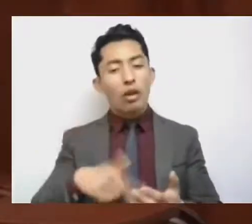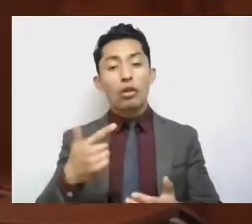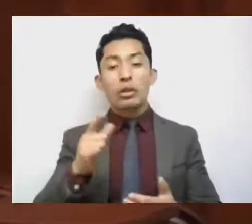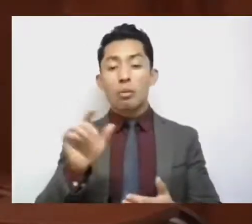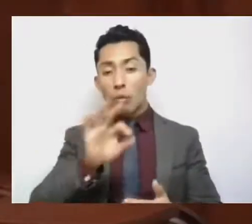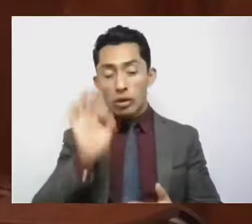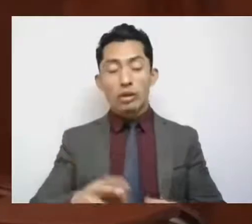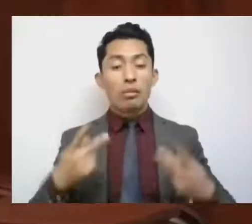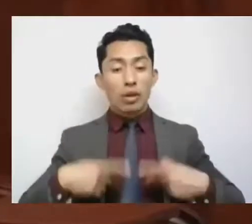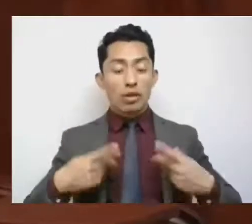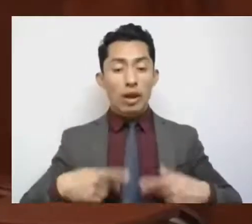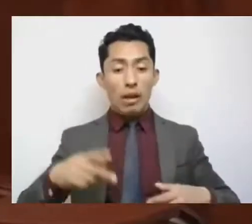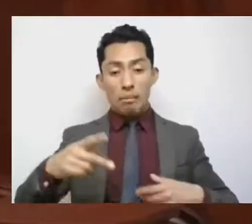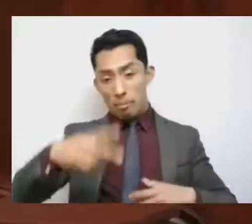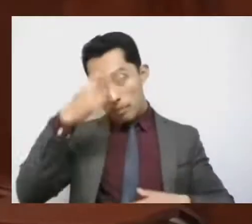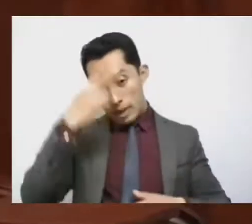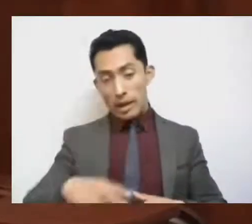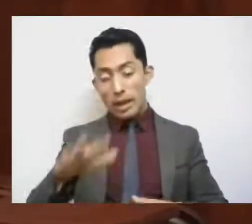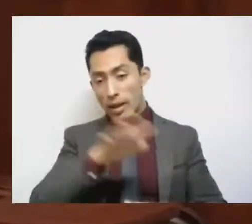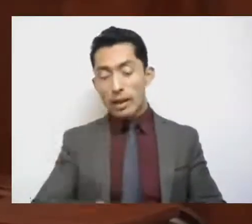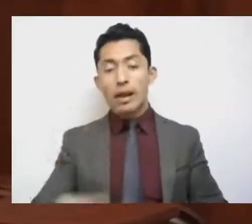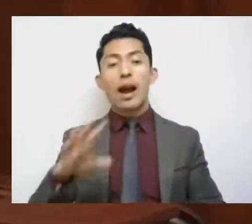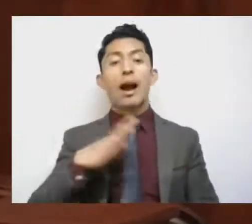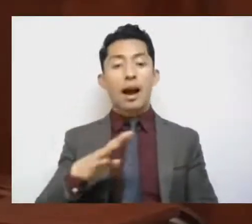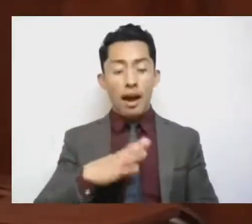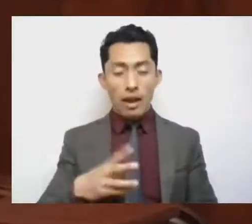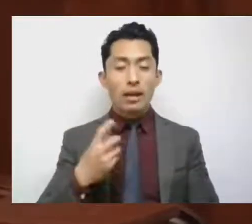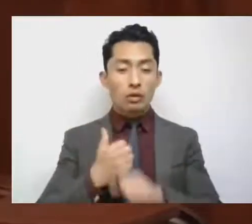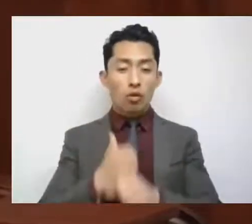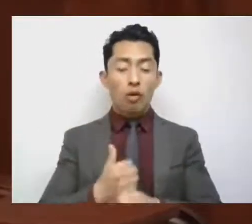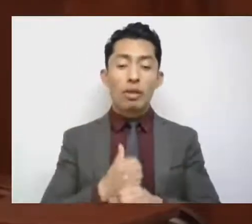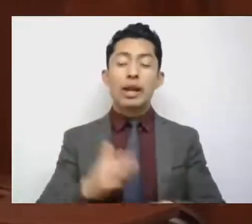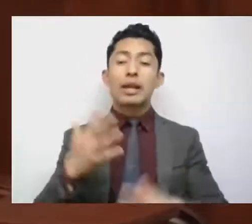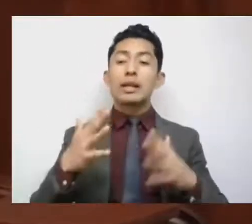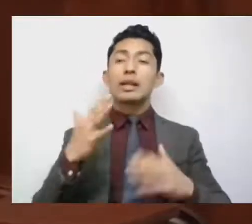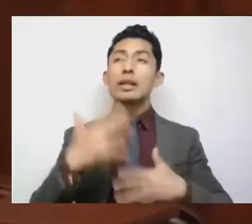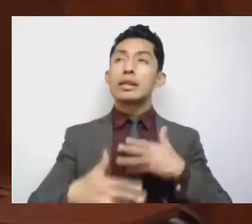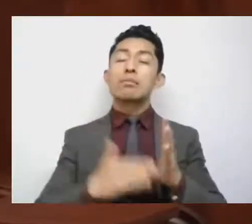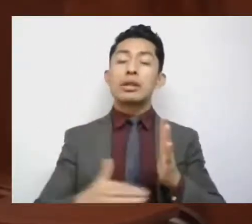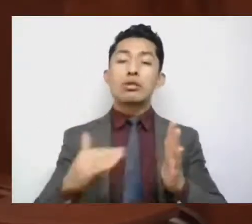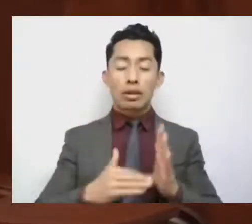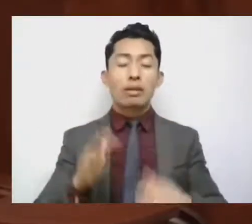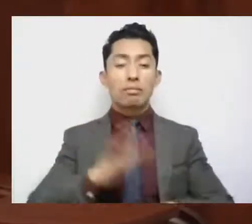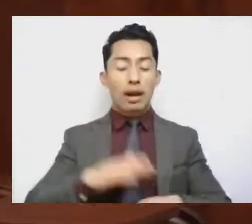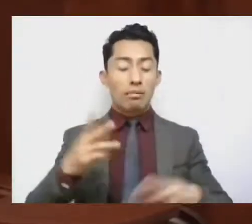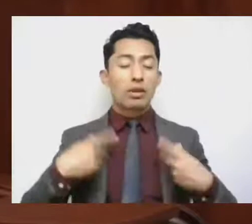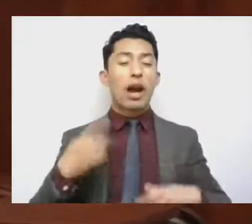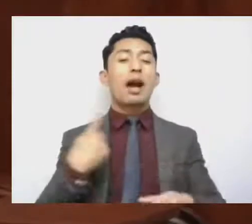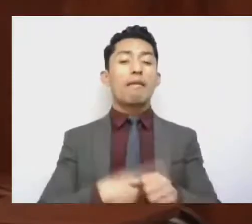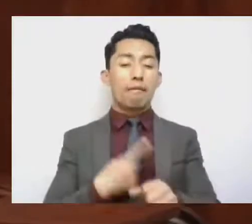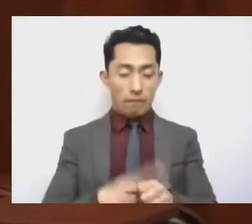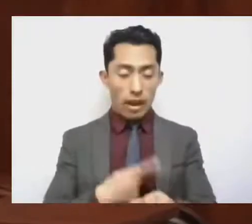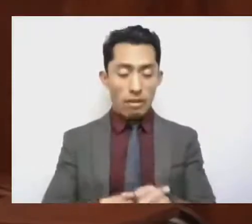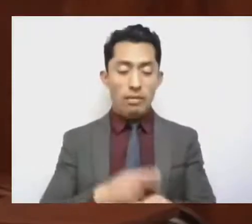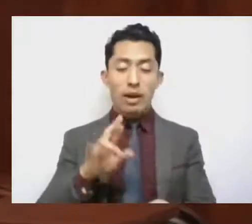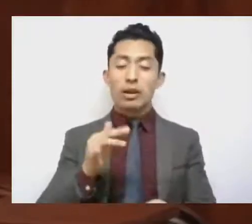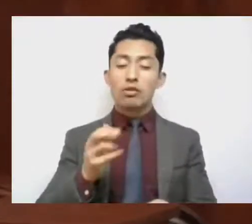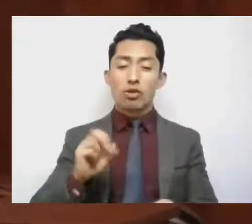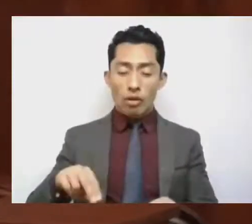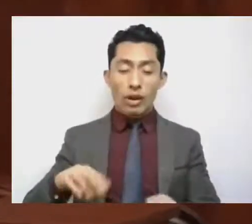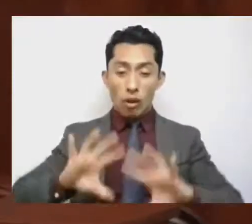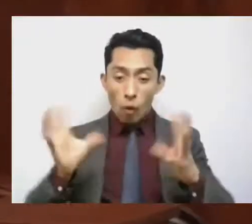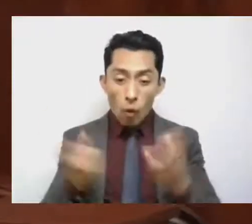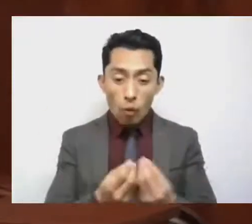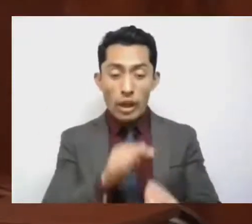población mexicana tiene esto, en más de 15 millones de personas con algún tipo de daño renal, de este total, más